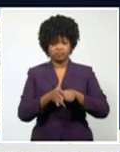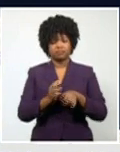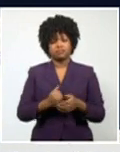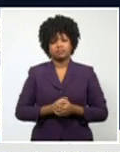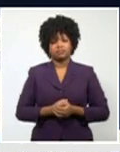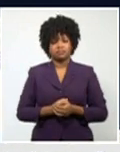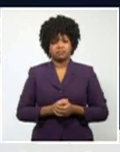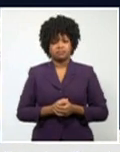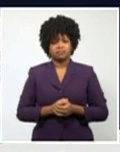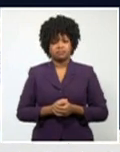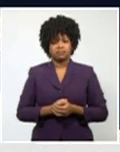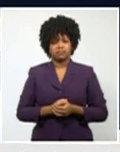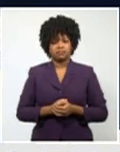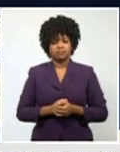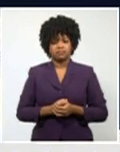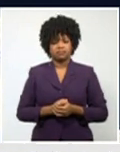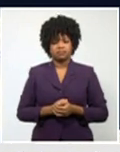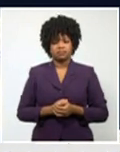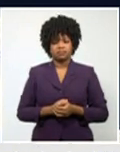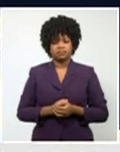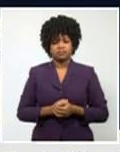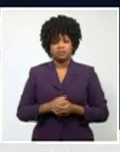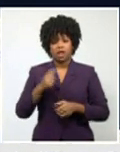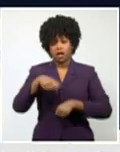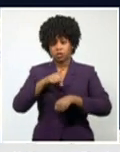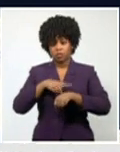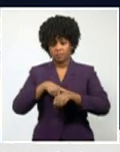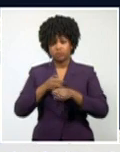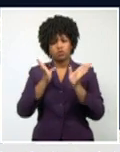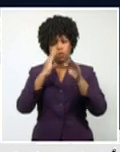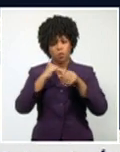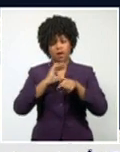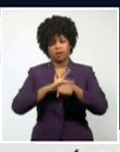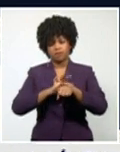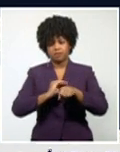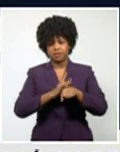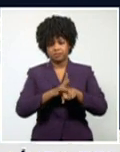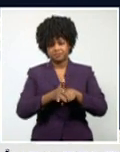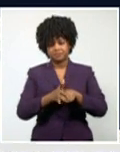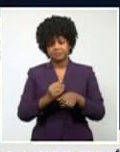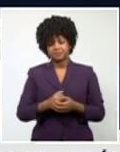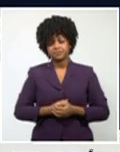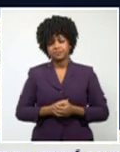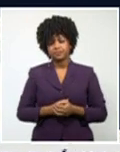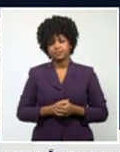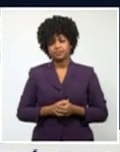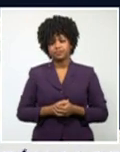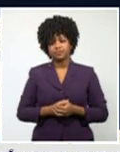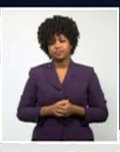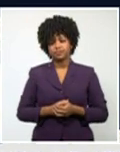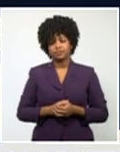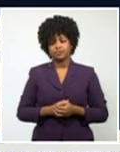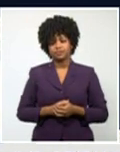pacientes que en este momento tienen la COVID-19. Los movimientos